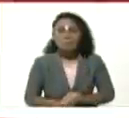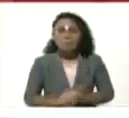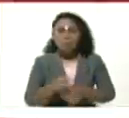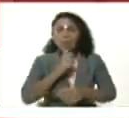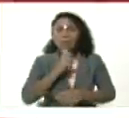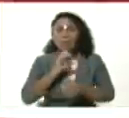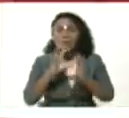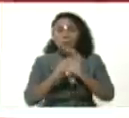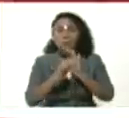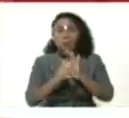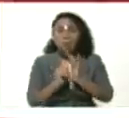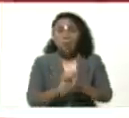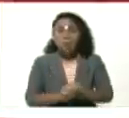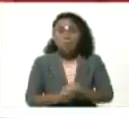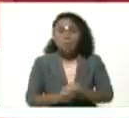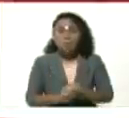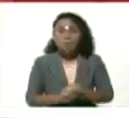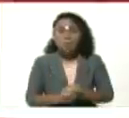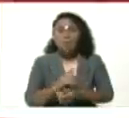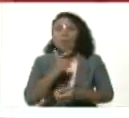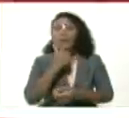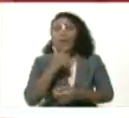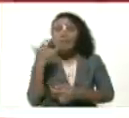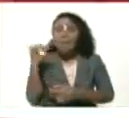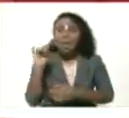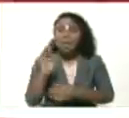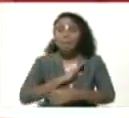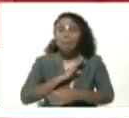han robado. Que los ingleses tienen allí.